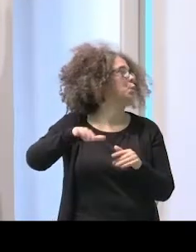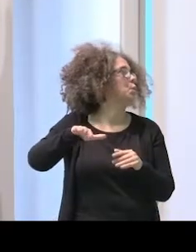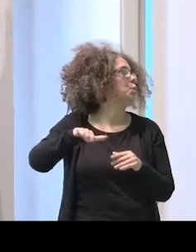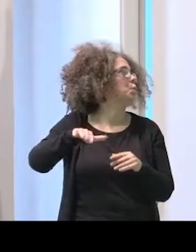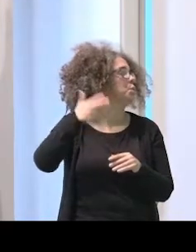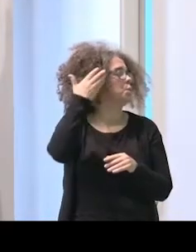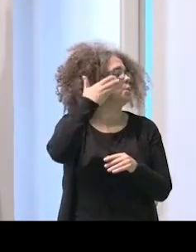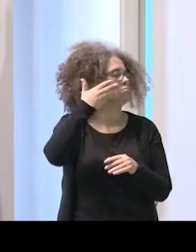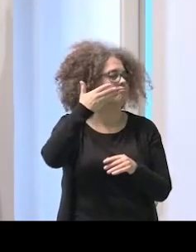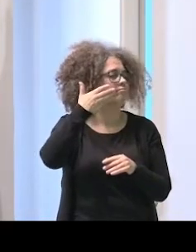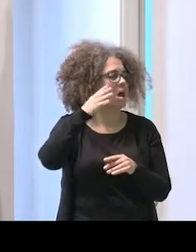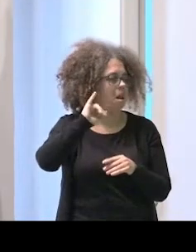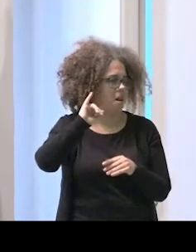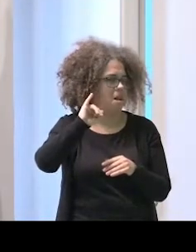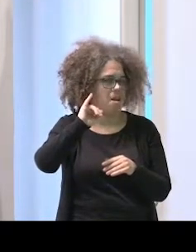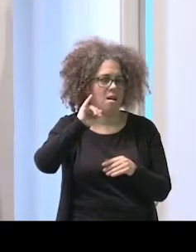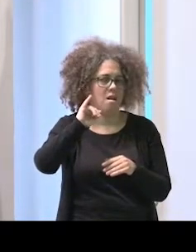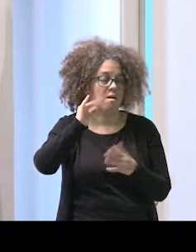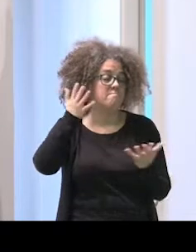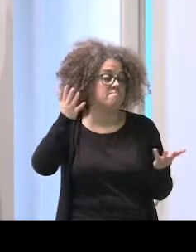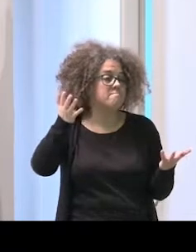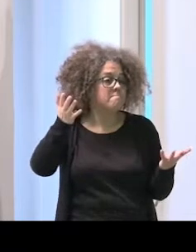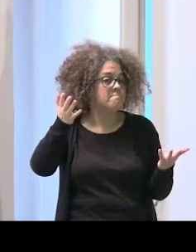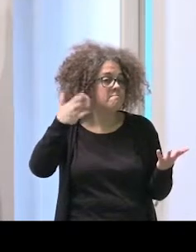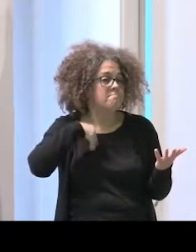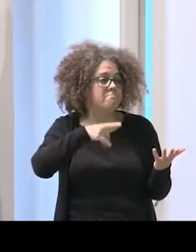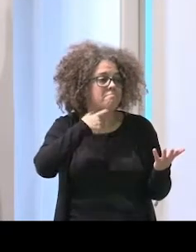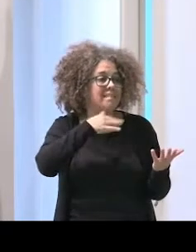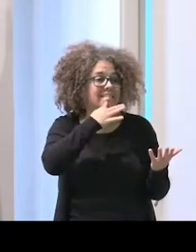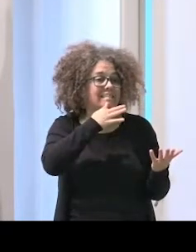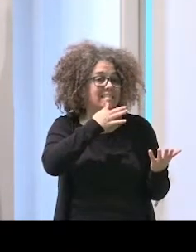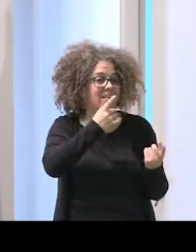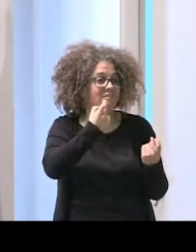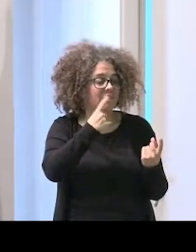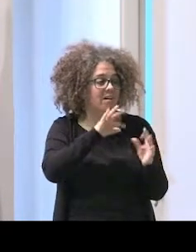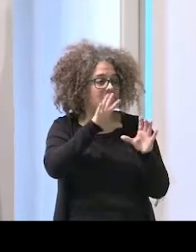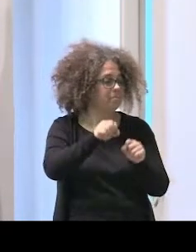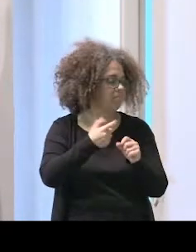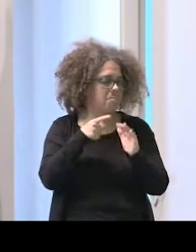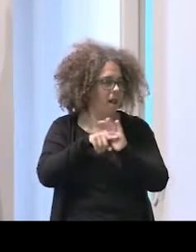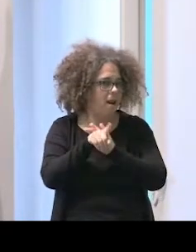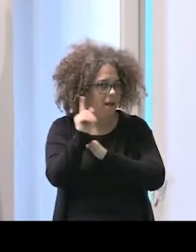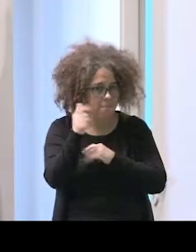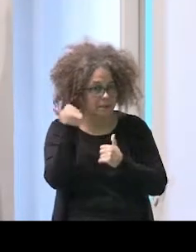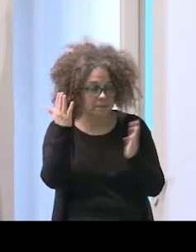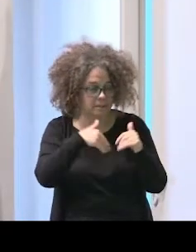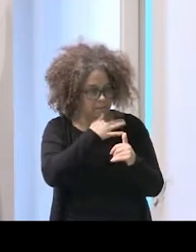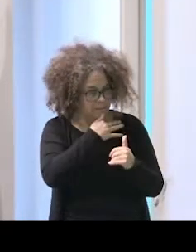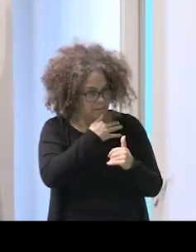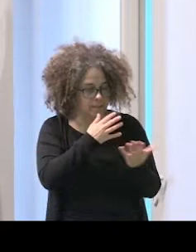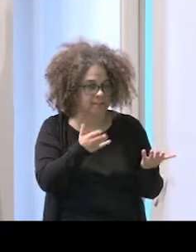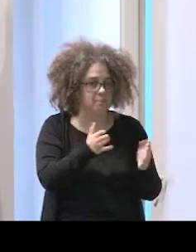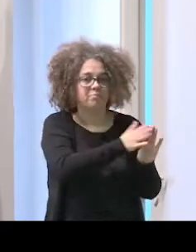ahí, pero de momento nadie le ha metido el dedo en el ojo.